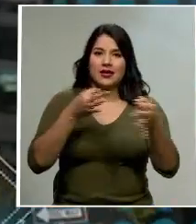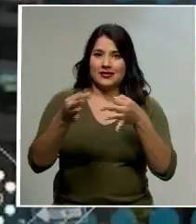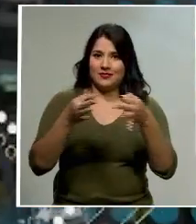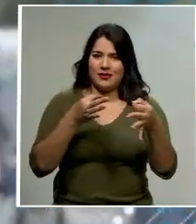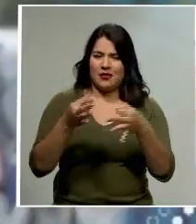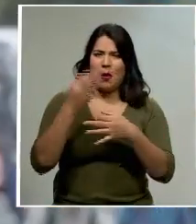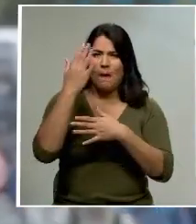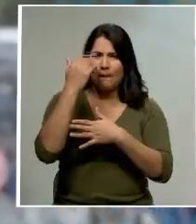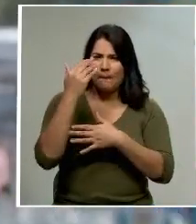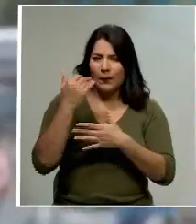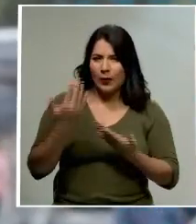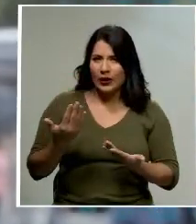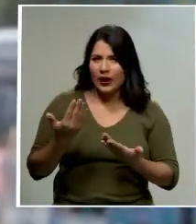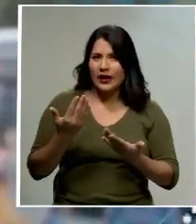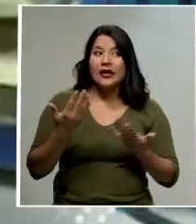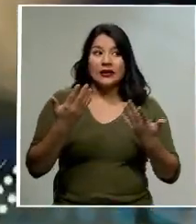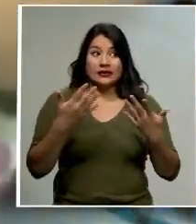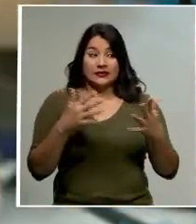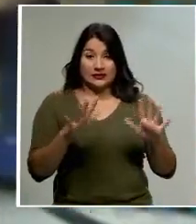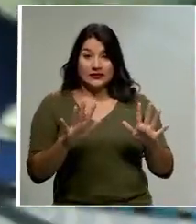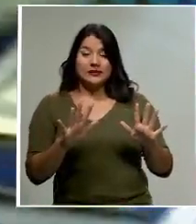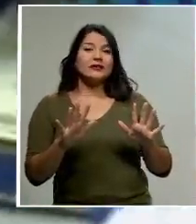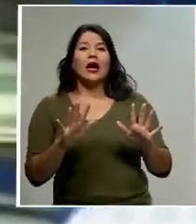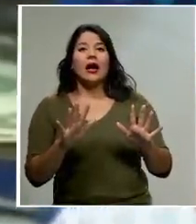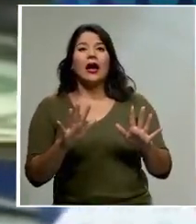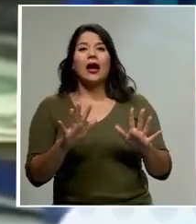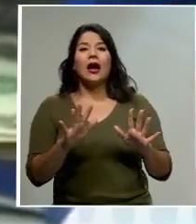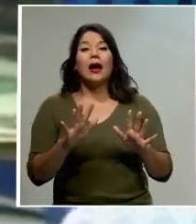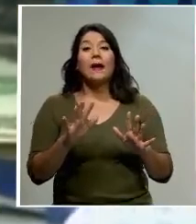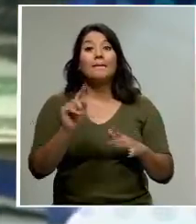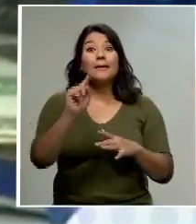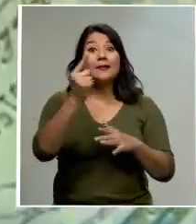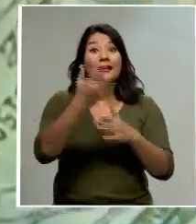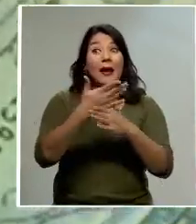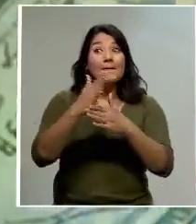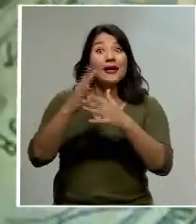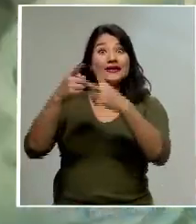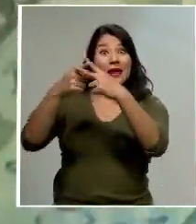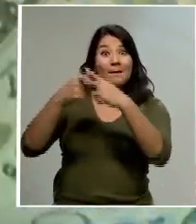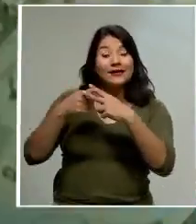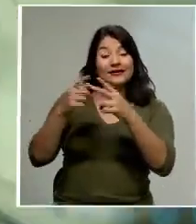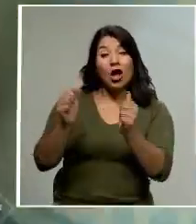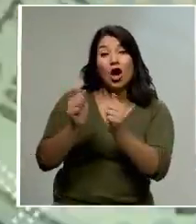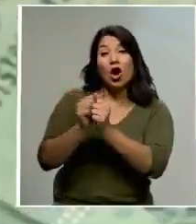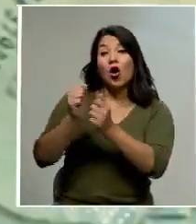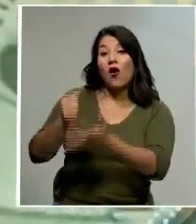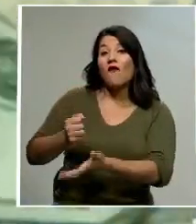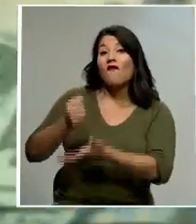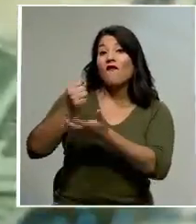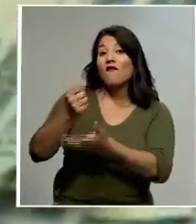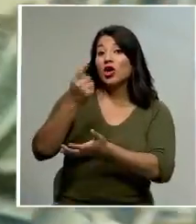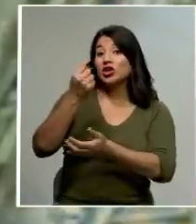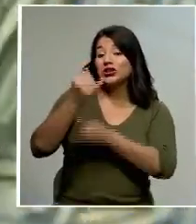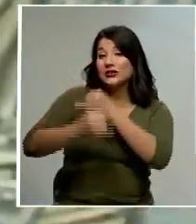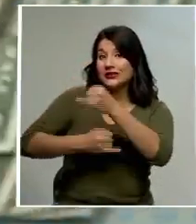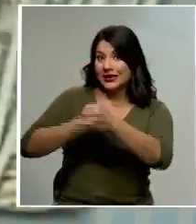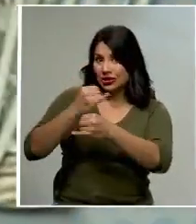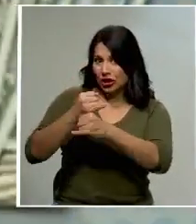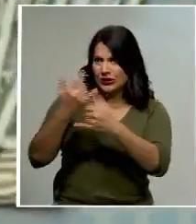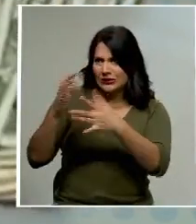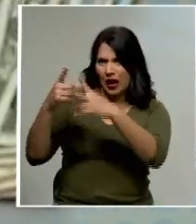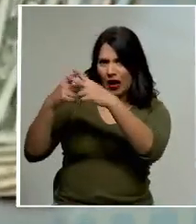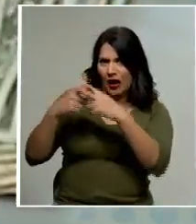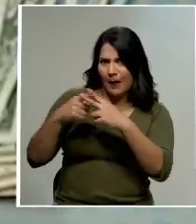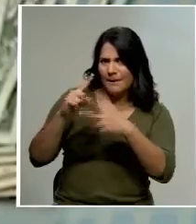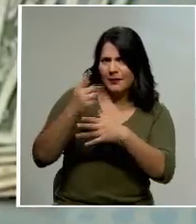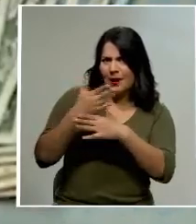qué, pese a que ya se recibió el primer desembolso del préstamo del FMI, el dólar continúa al